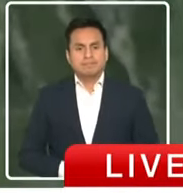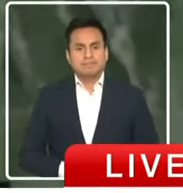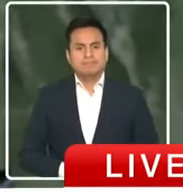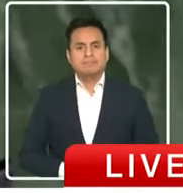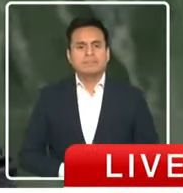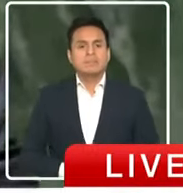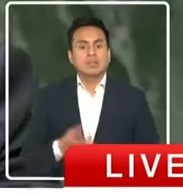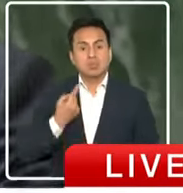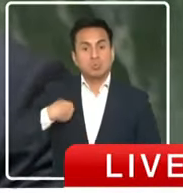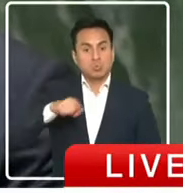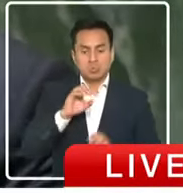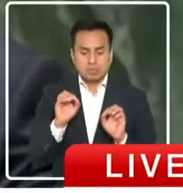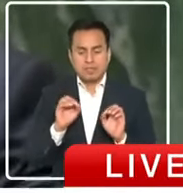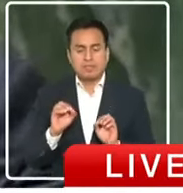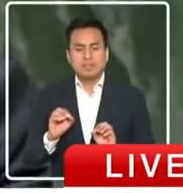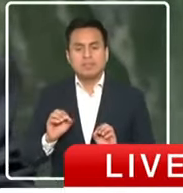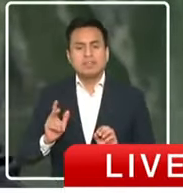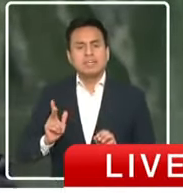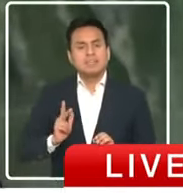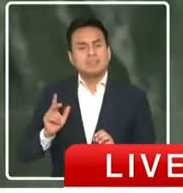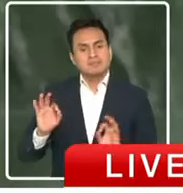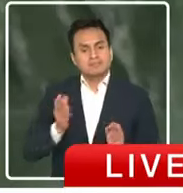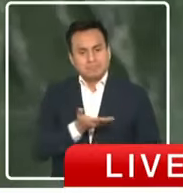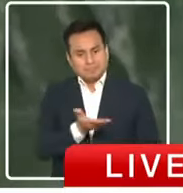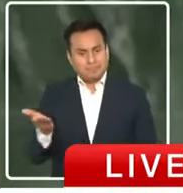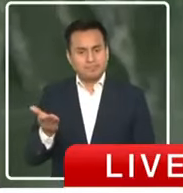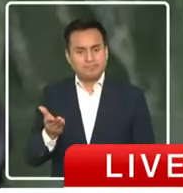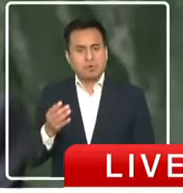Ninguno de nosotros, estimados y estimadas, ni